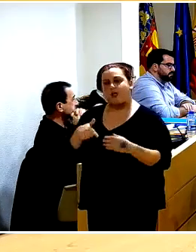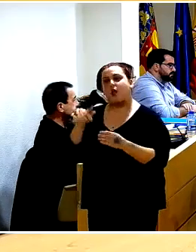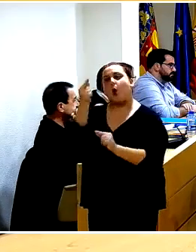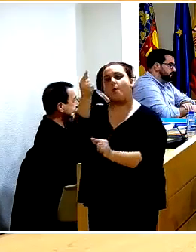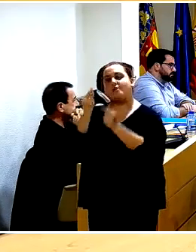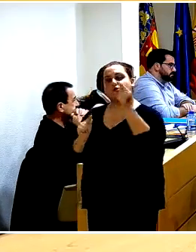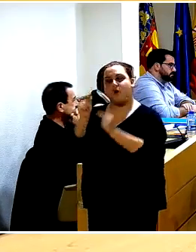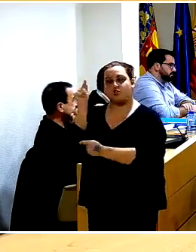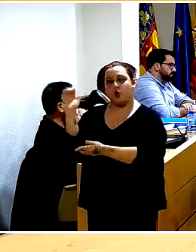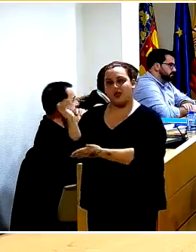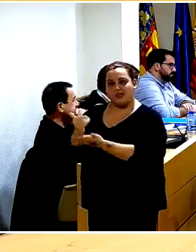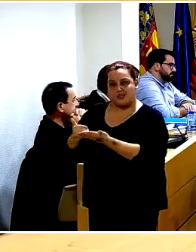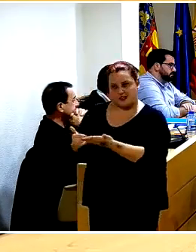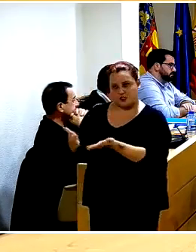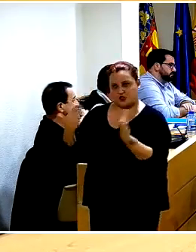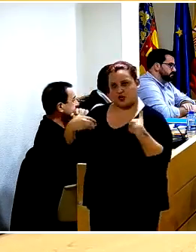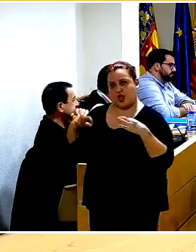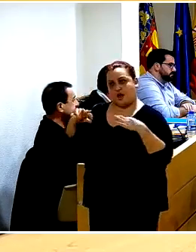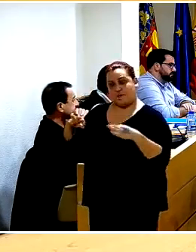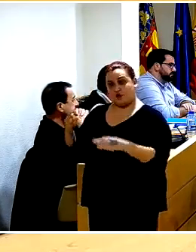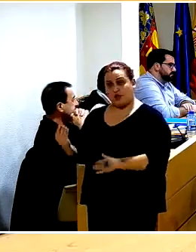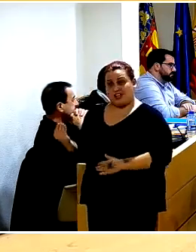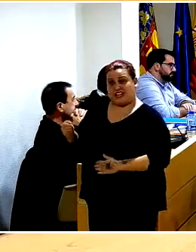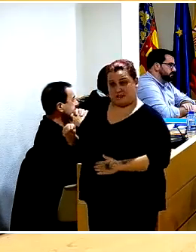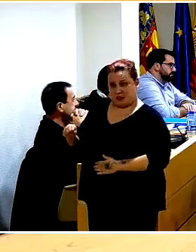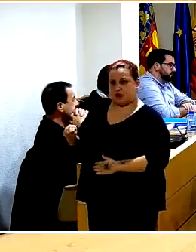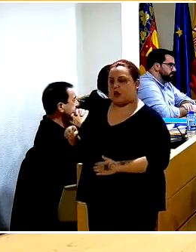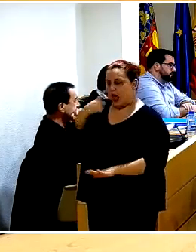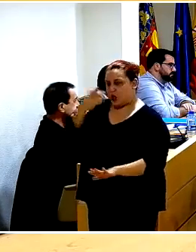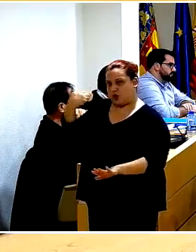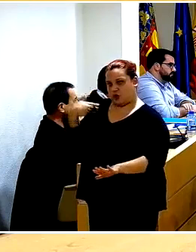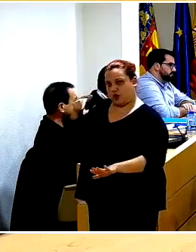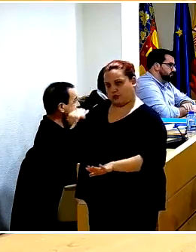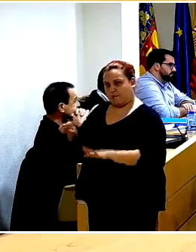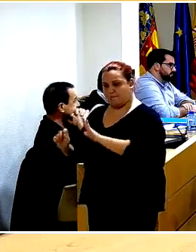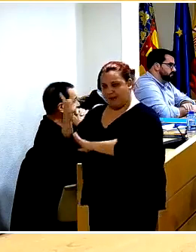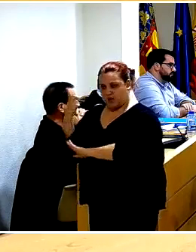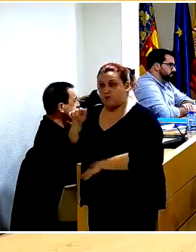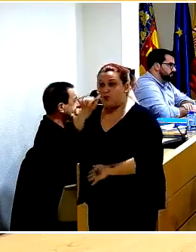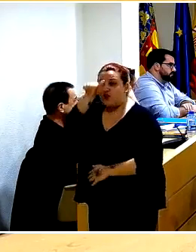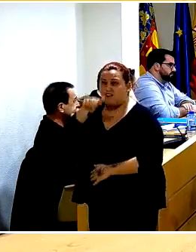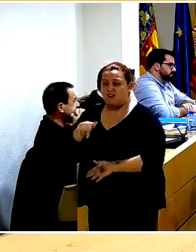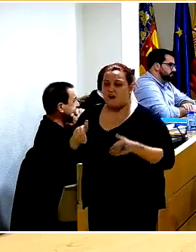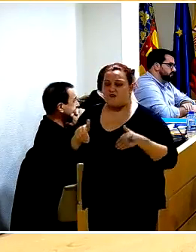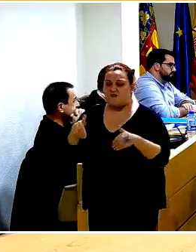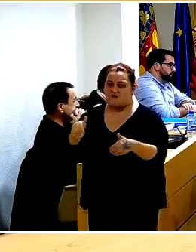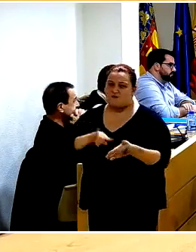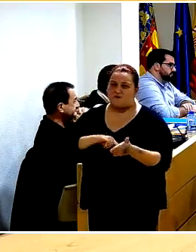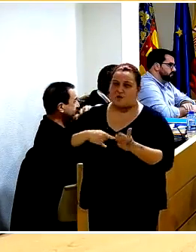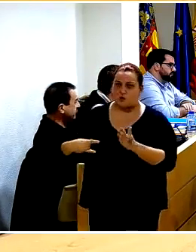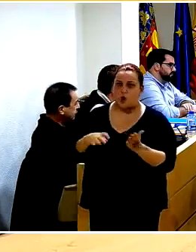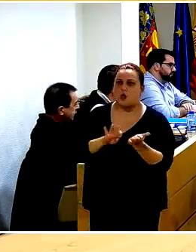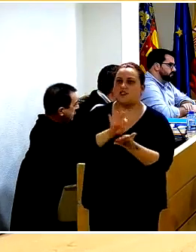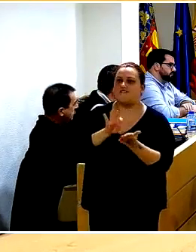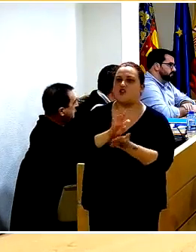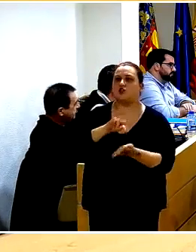unos ingresos establecidos que se incrementan ligeramente respecto del año anterior. Pero es que la previsión que los servicios